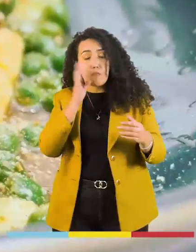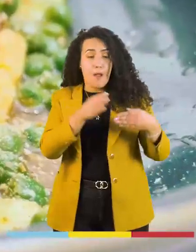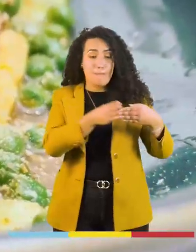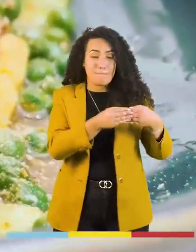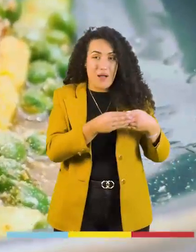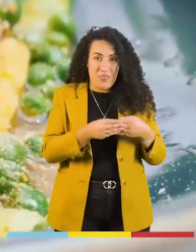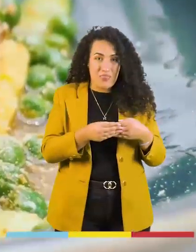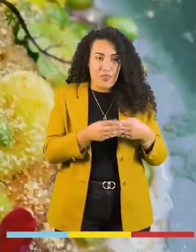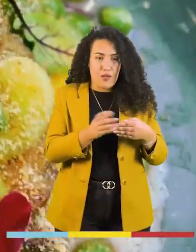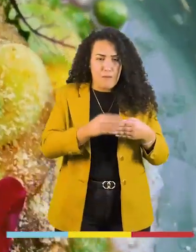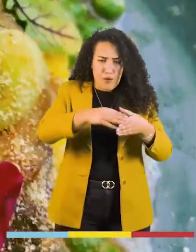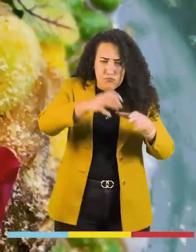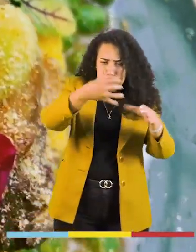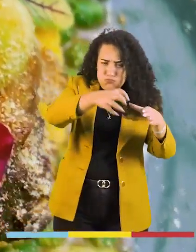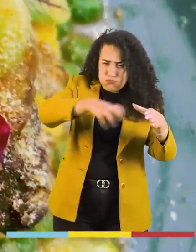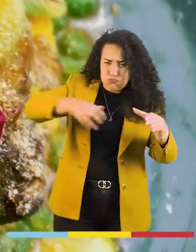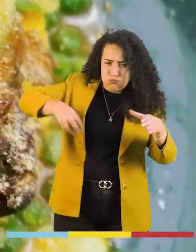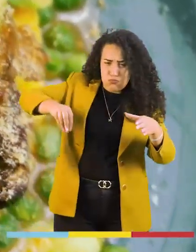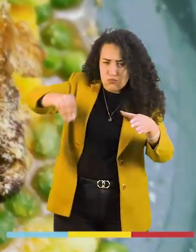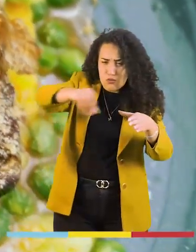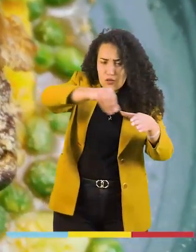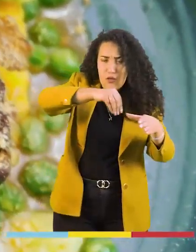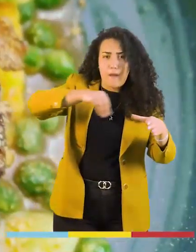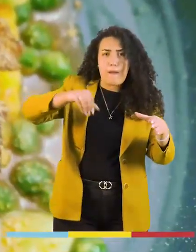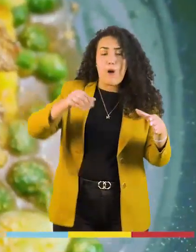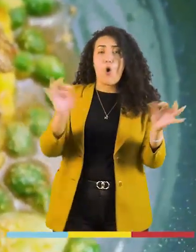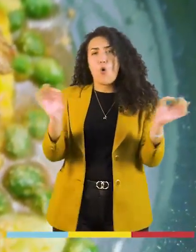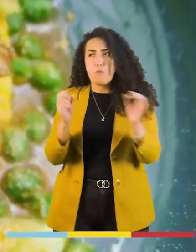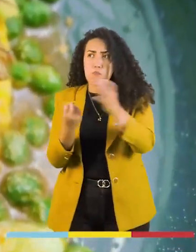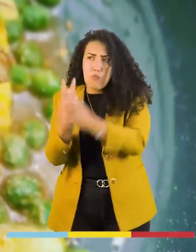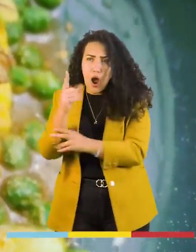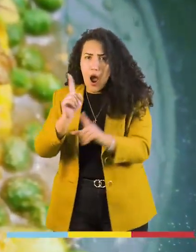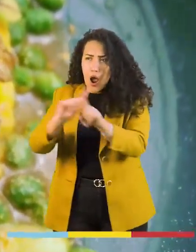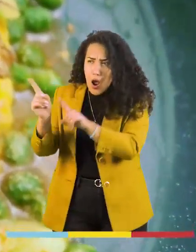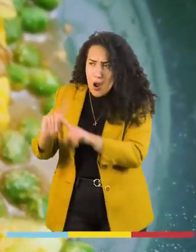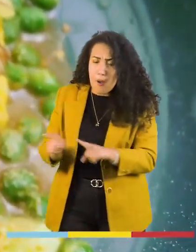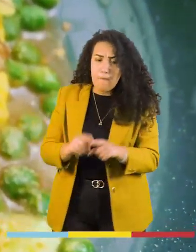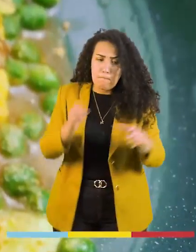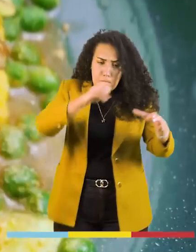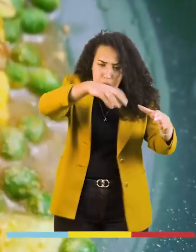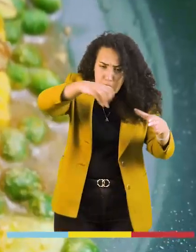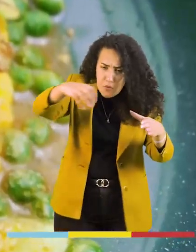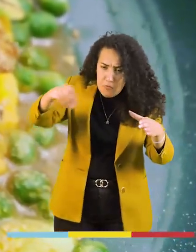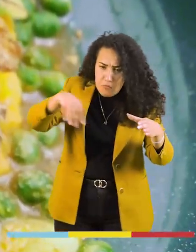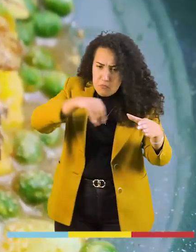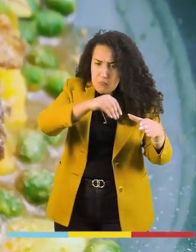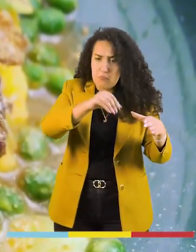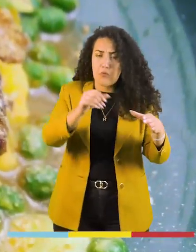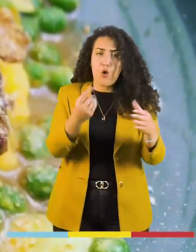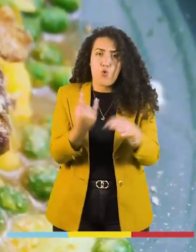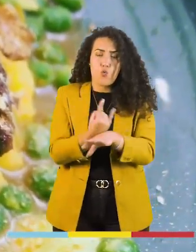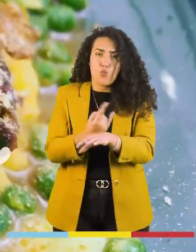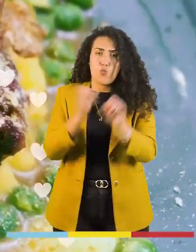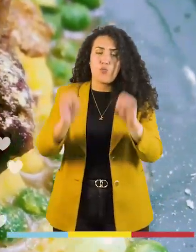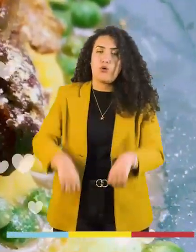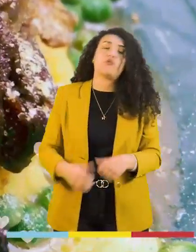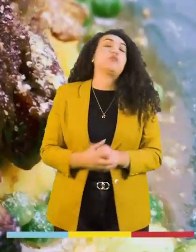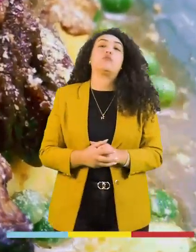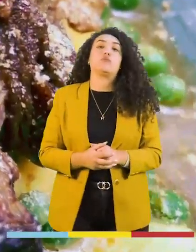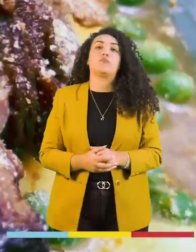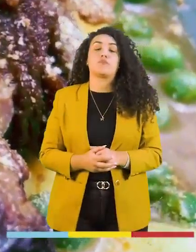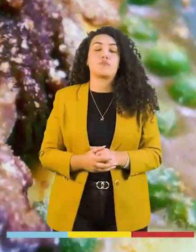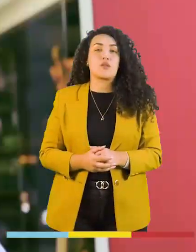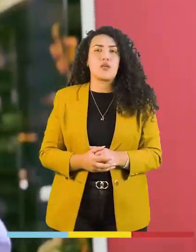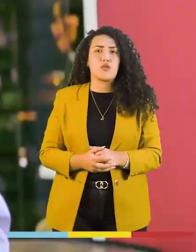miga de pan encima o algunas especies y hierbas como berros para acompañar. Y este es nuestro resultado